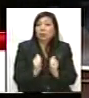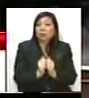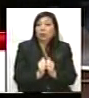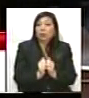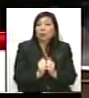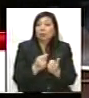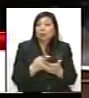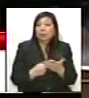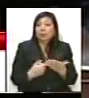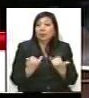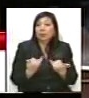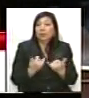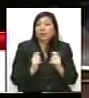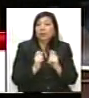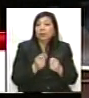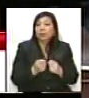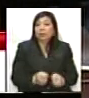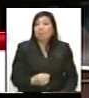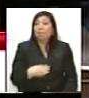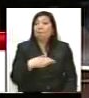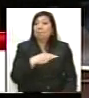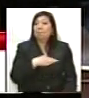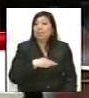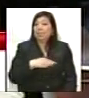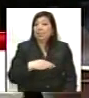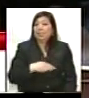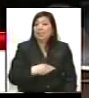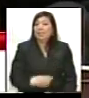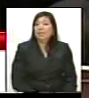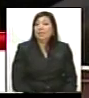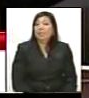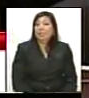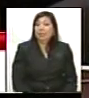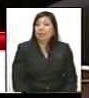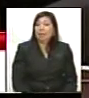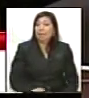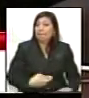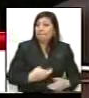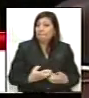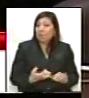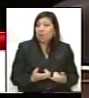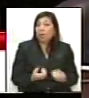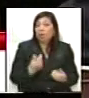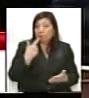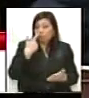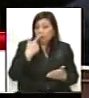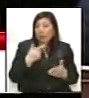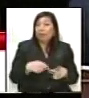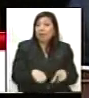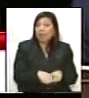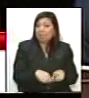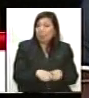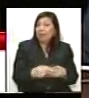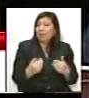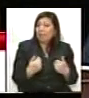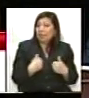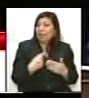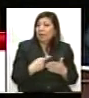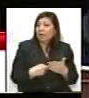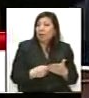la autorización vigente otorgada por el ministerio de transportes y los proveedores del combustible también tiene que contar